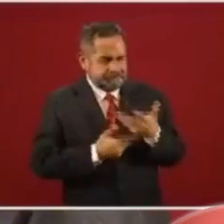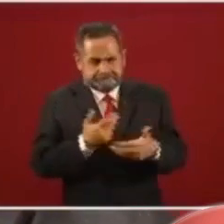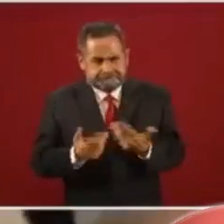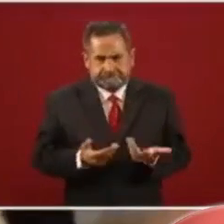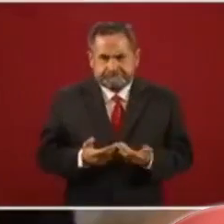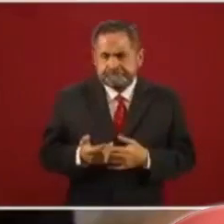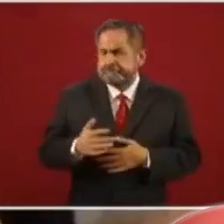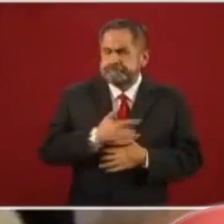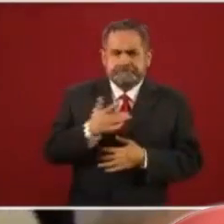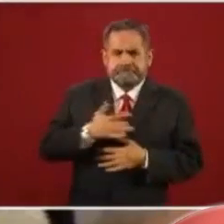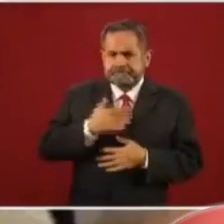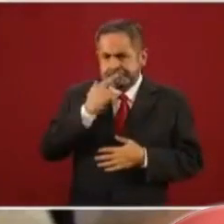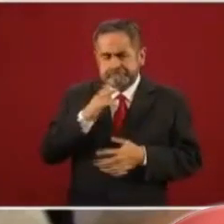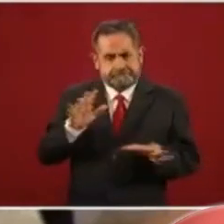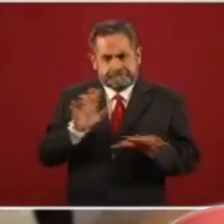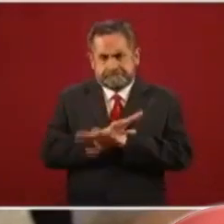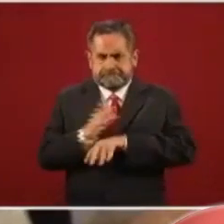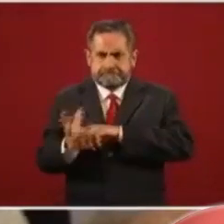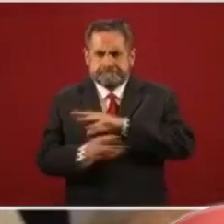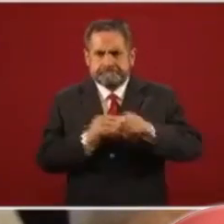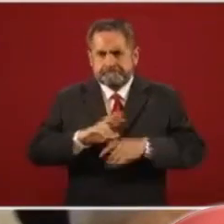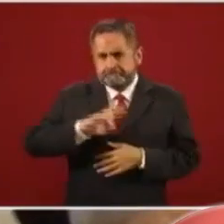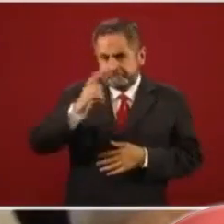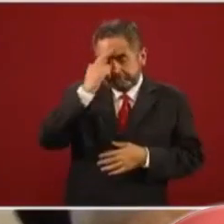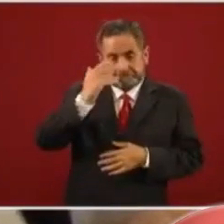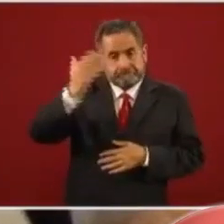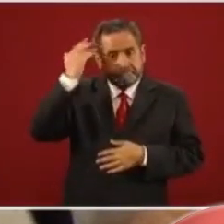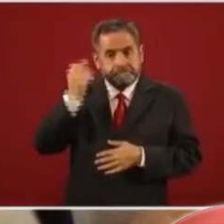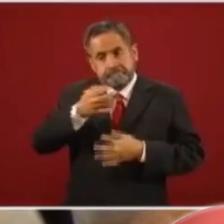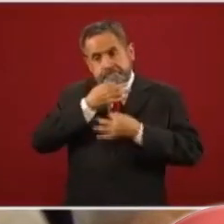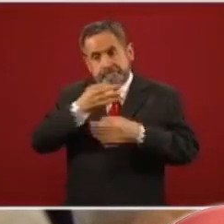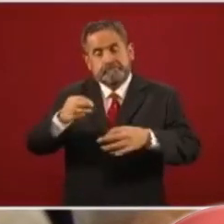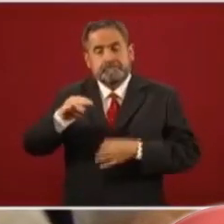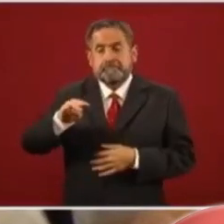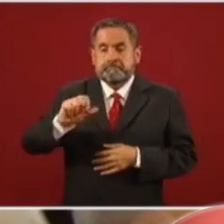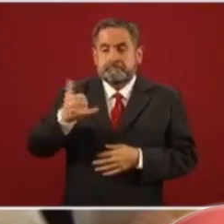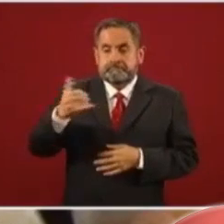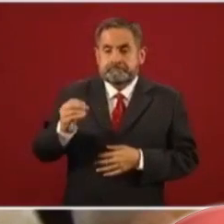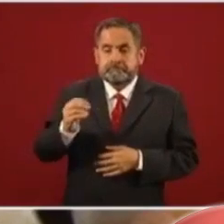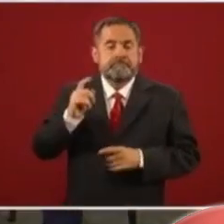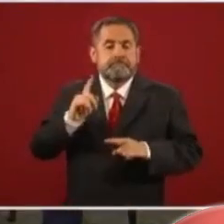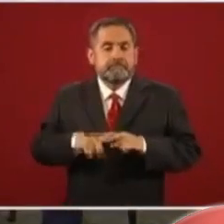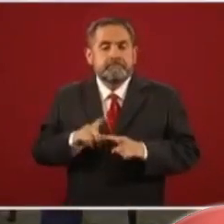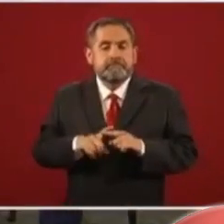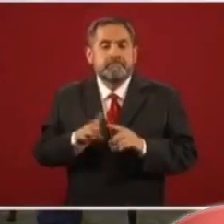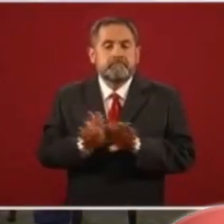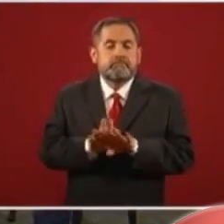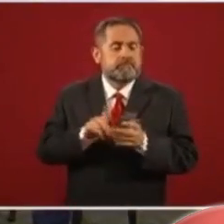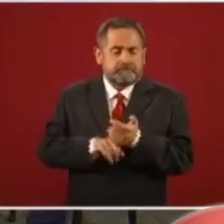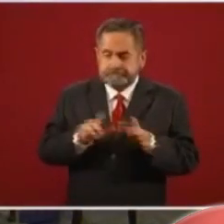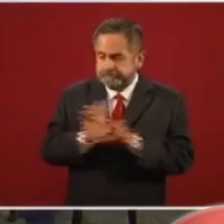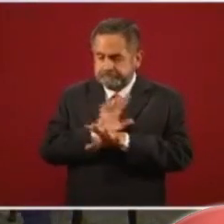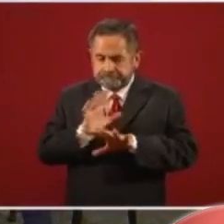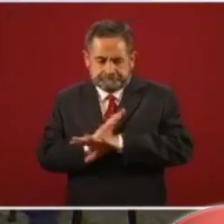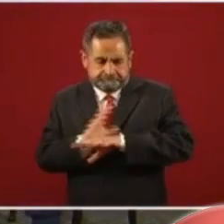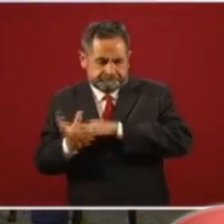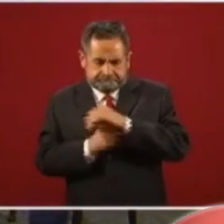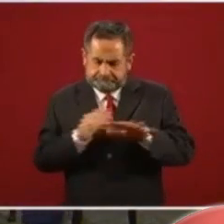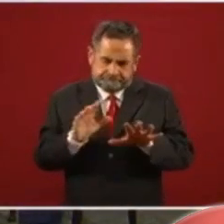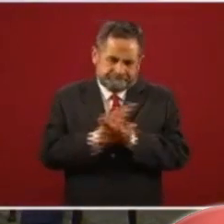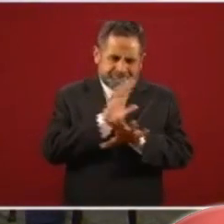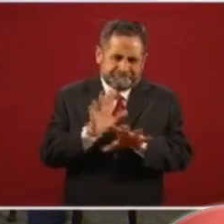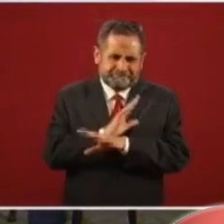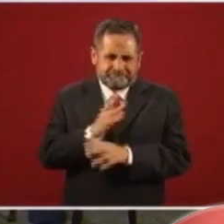que hicimos, y recordarán que esto lo anunciamos en mayo, fue que modificamos por completo